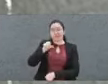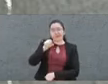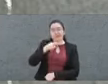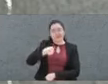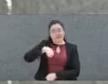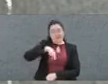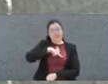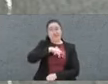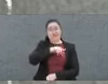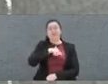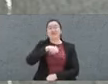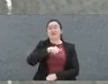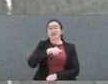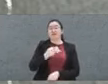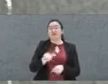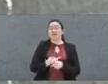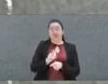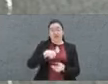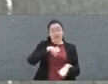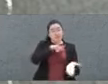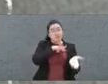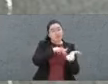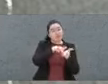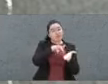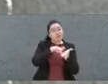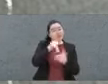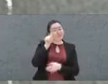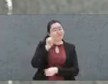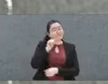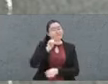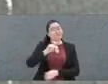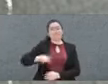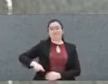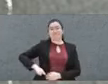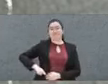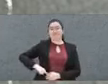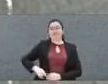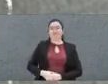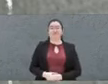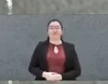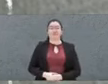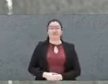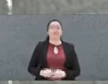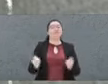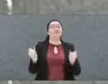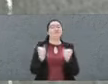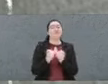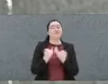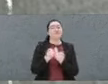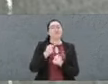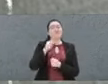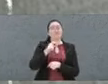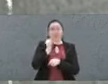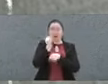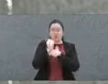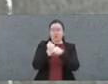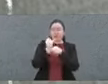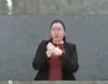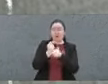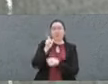familiares, han recibido todo el apoyo del gobierno, y al mismo tiempo, pues este dictamen que el día